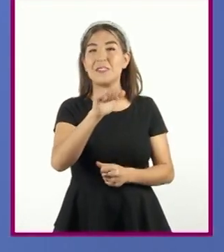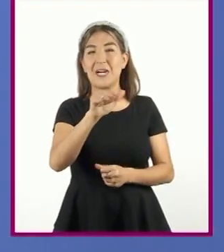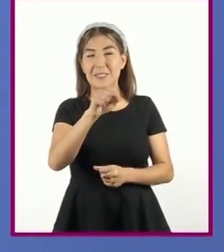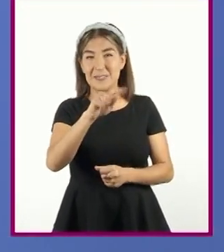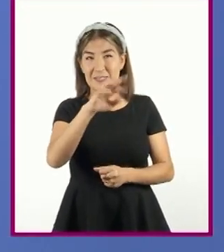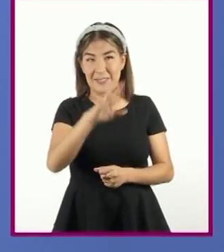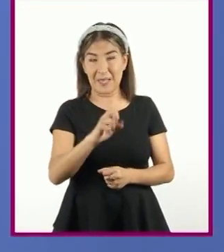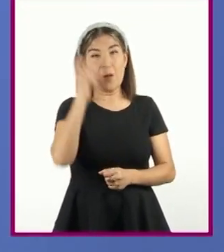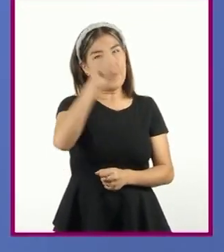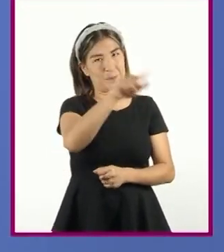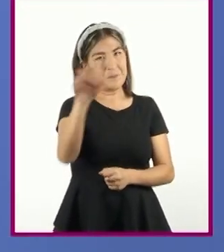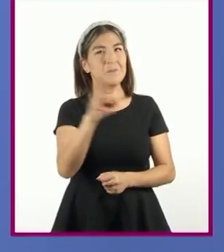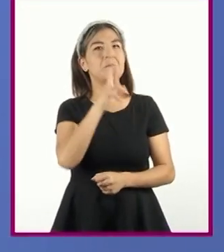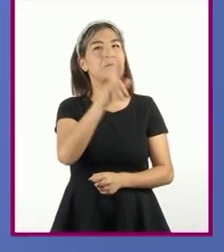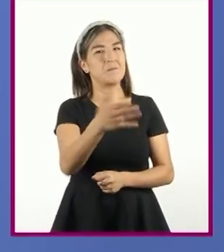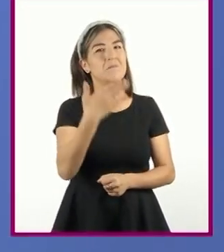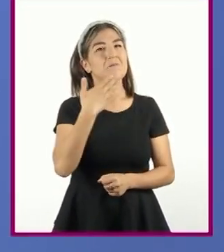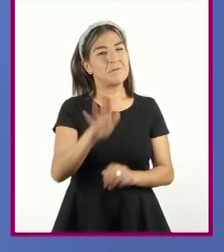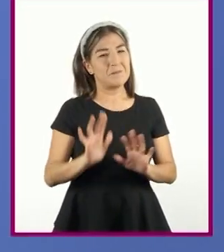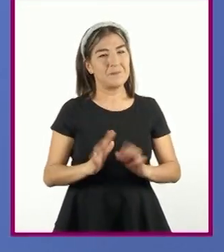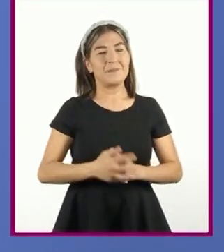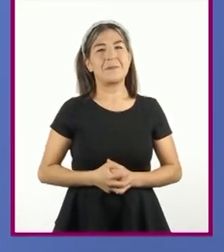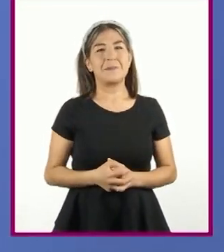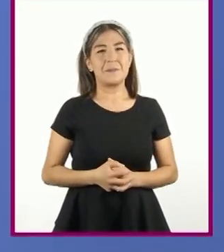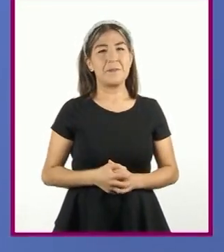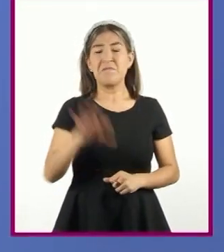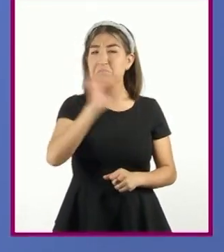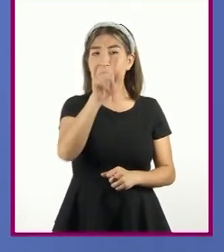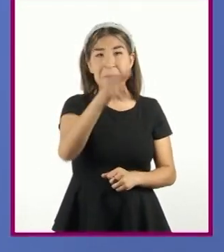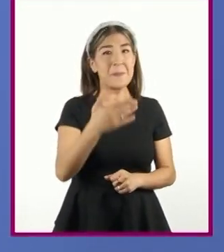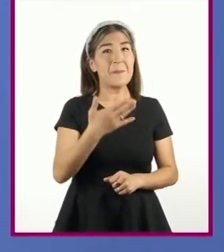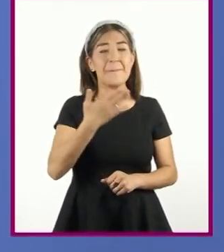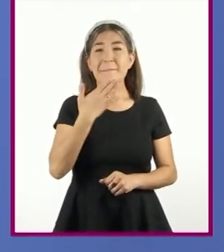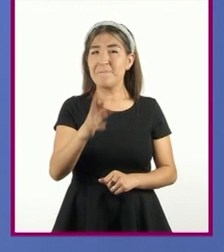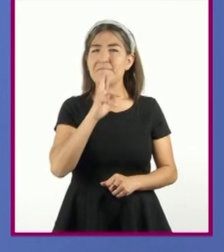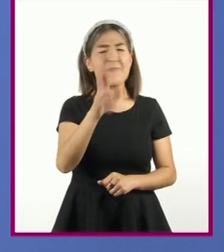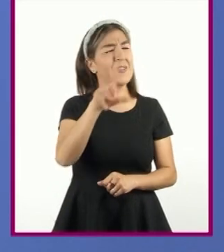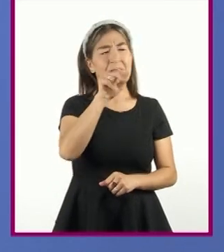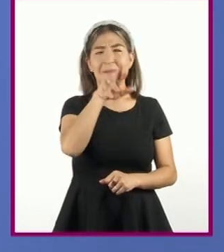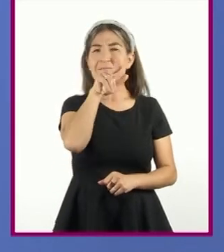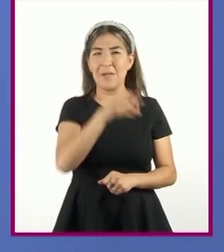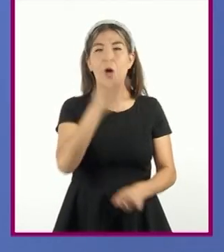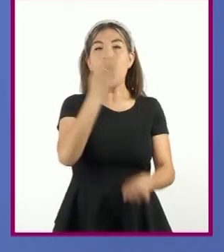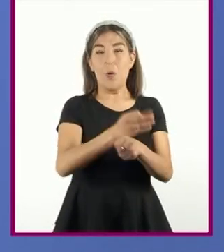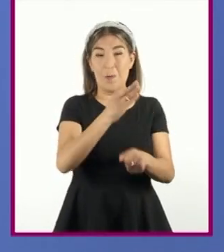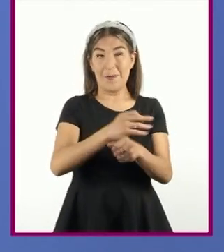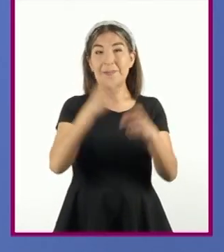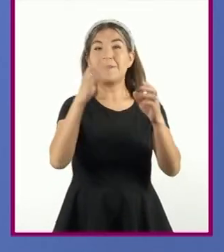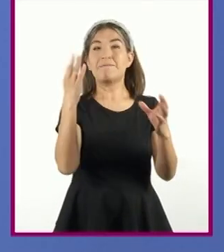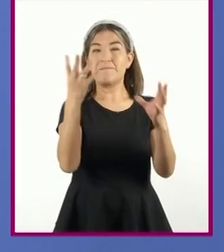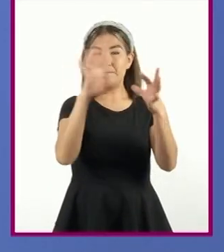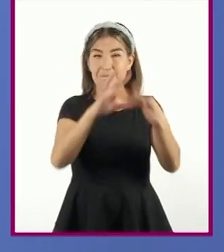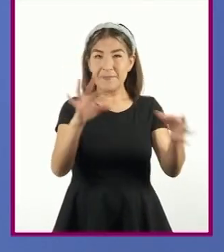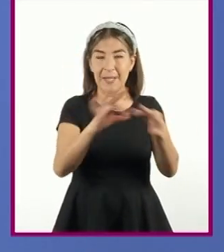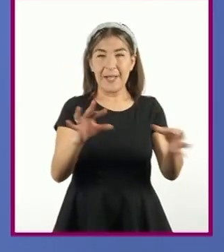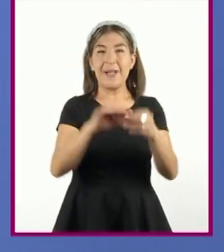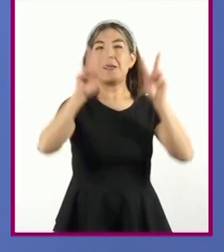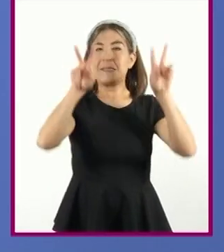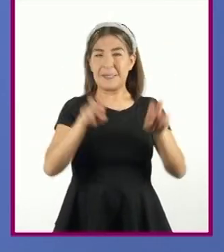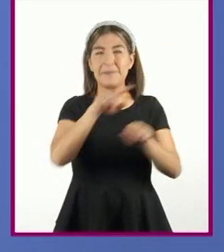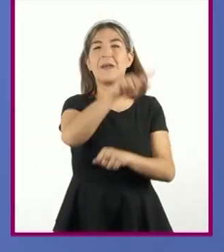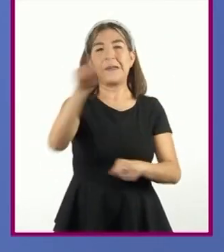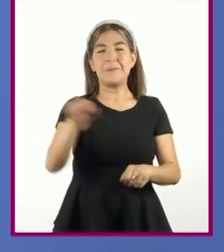Esperamos que hayan respondido de manera correcta. Y si no fue así, no se preocupen. Con el desarrollo del tema,